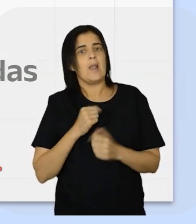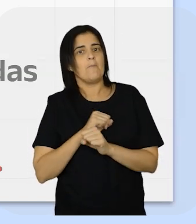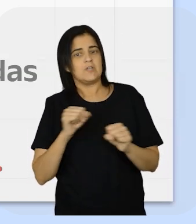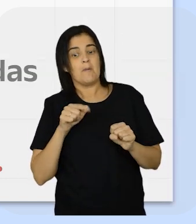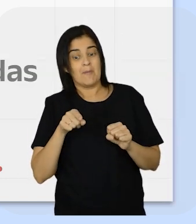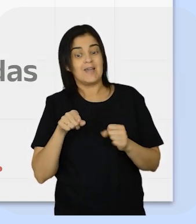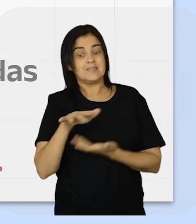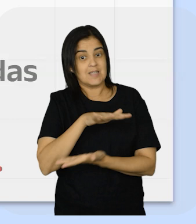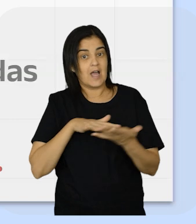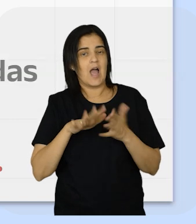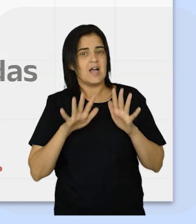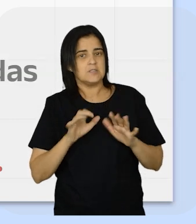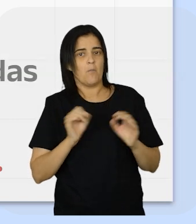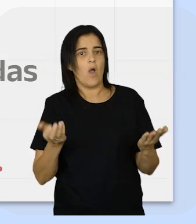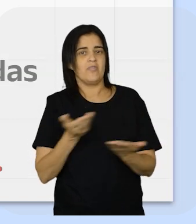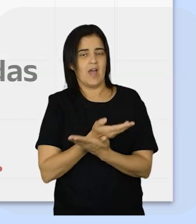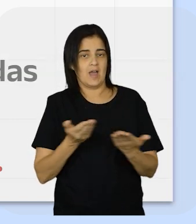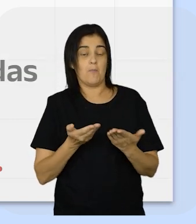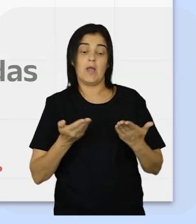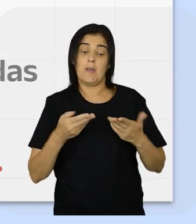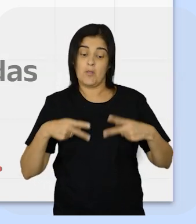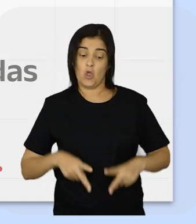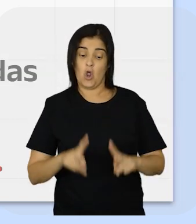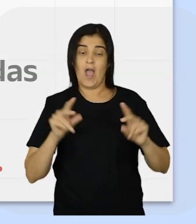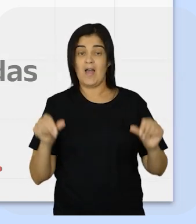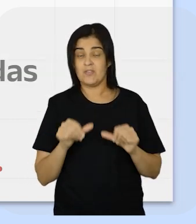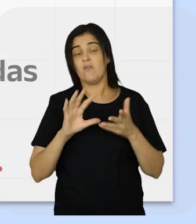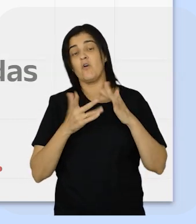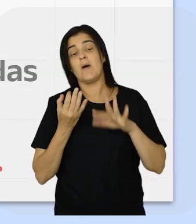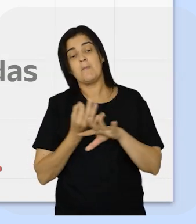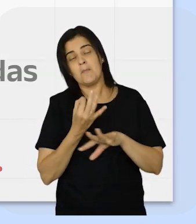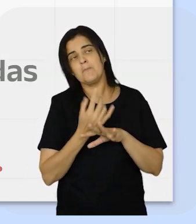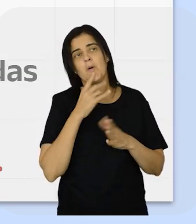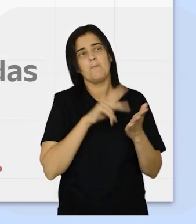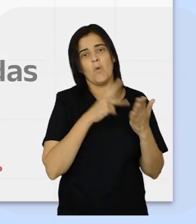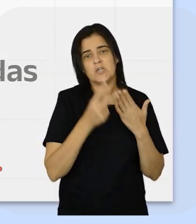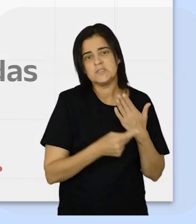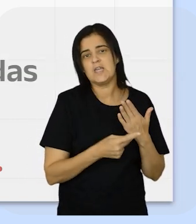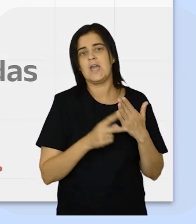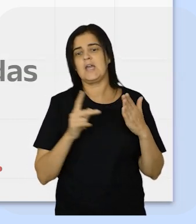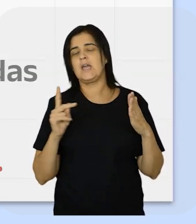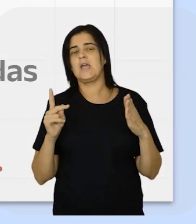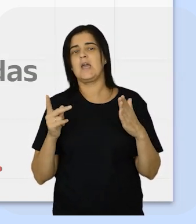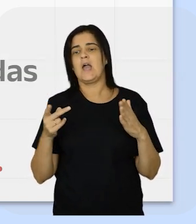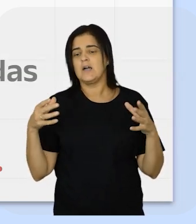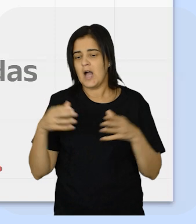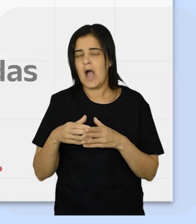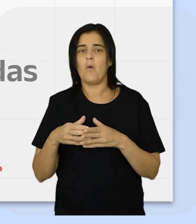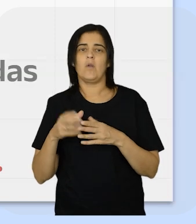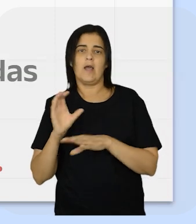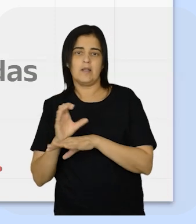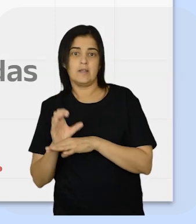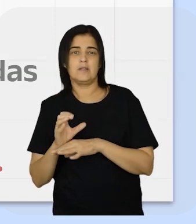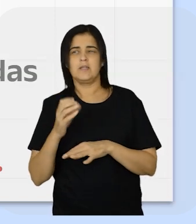eso ocurra, porque en una metodología activa, como puede ser la enseñanza en proyectos, en proceso, el aula invertida, o